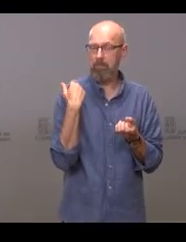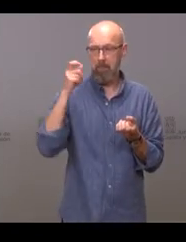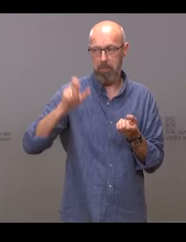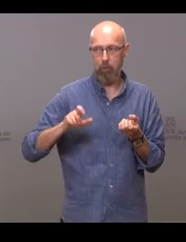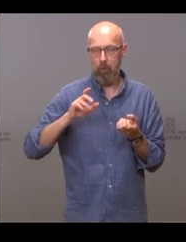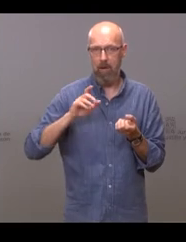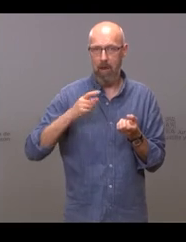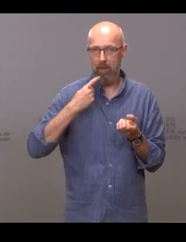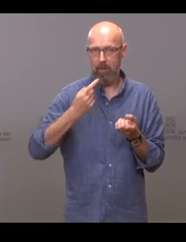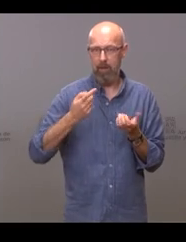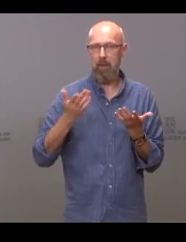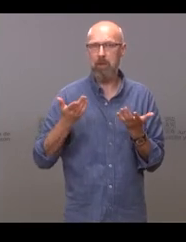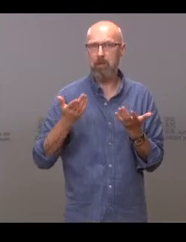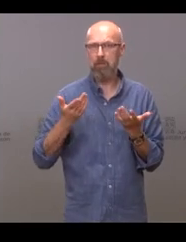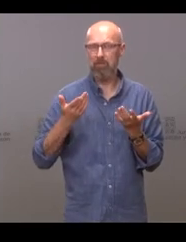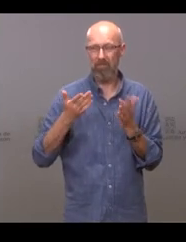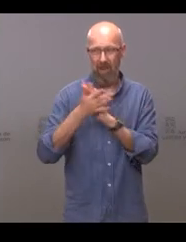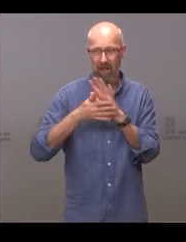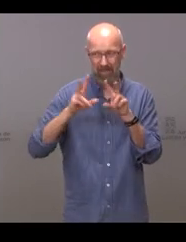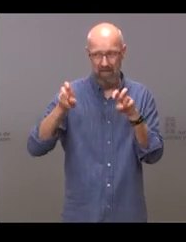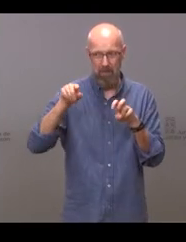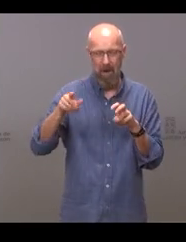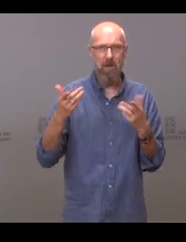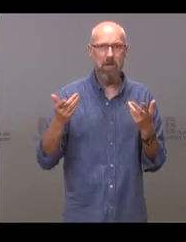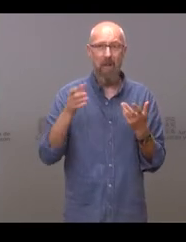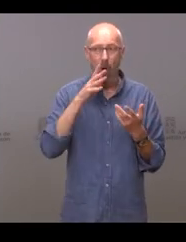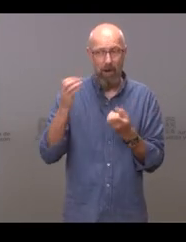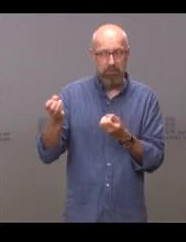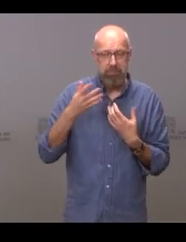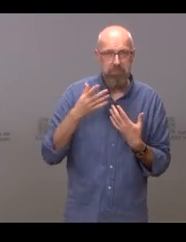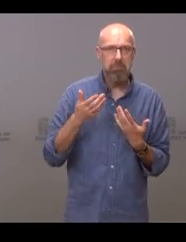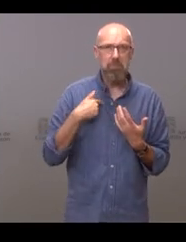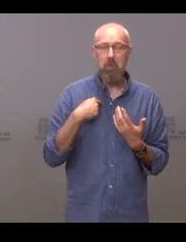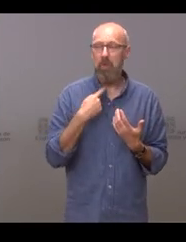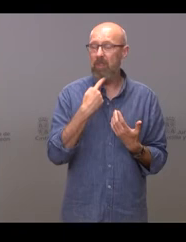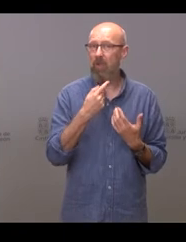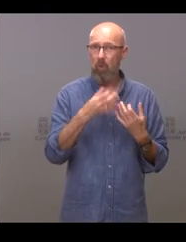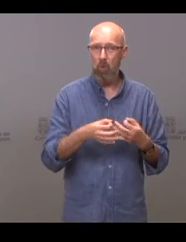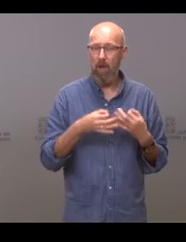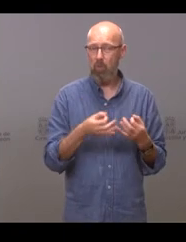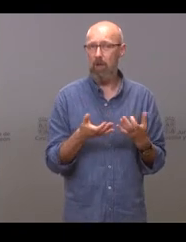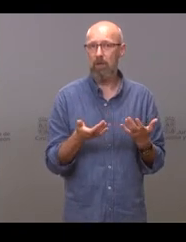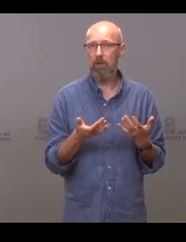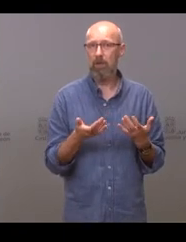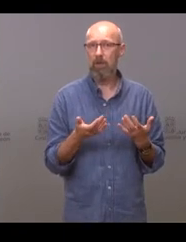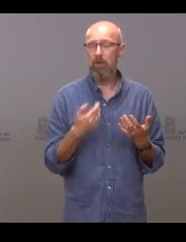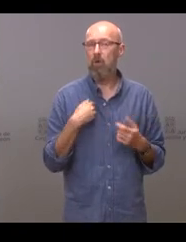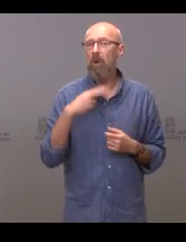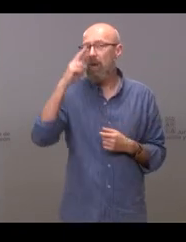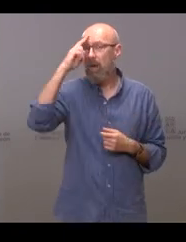menciona como los hechos qué informa ahora pues digo siempre lo mismo el respeto a la justicia